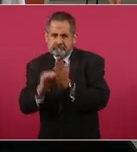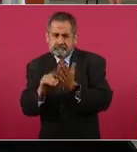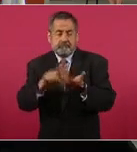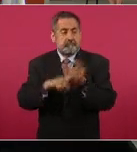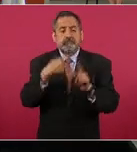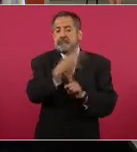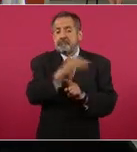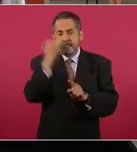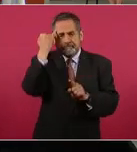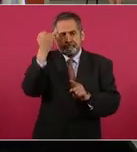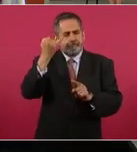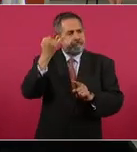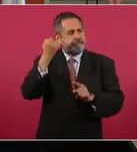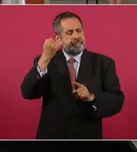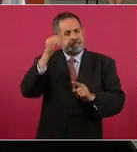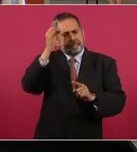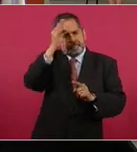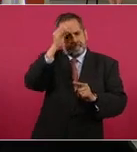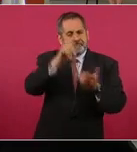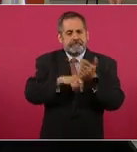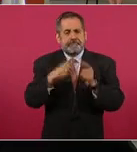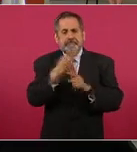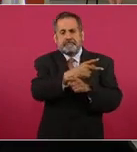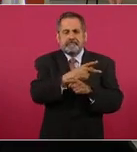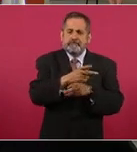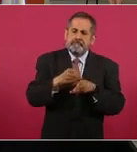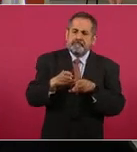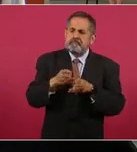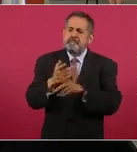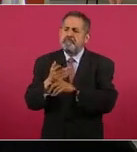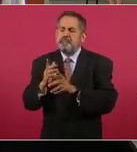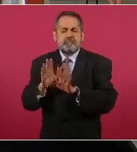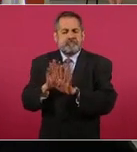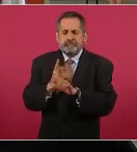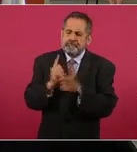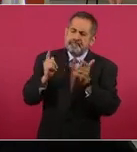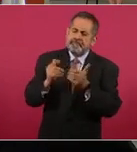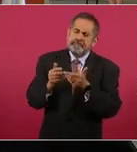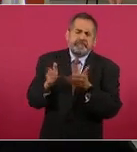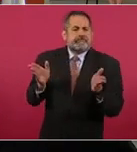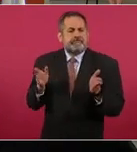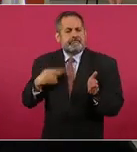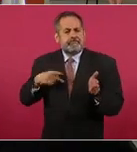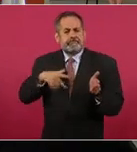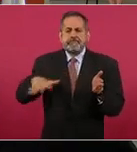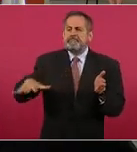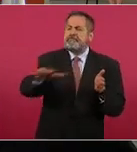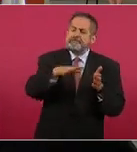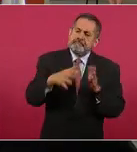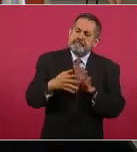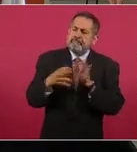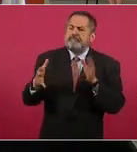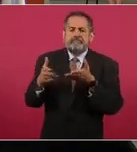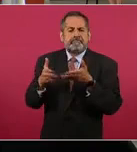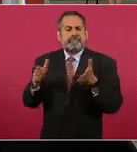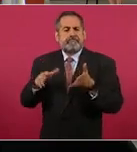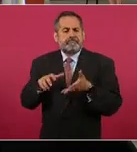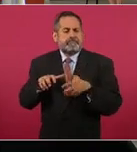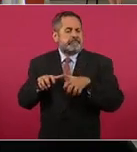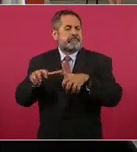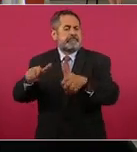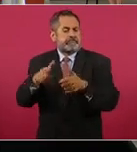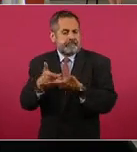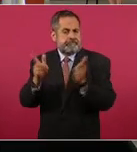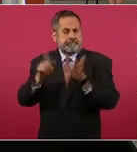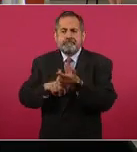ideológica a este camino de liberación, digamos así, de la Iglesia popular en el sentido